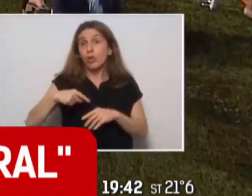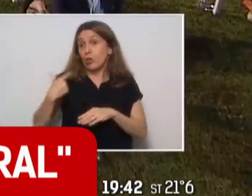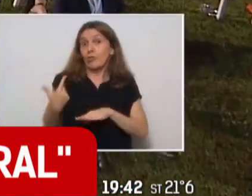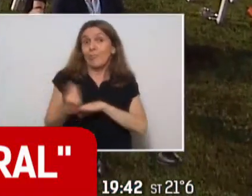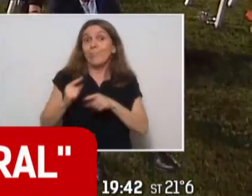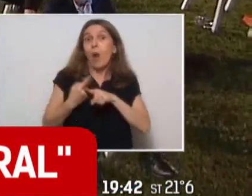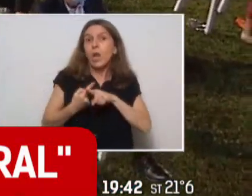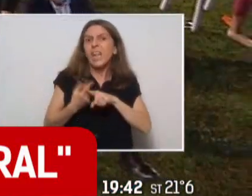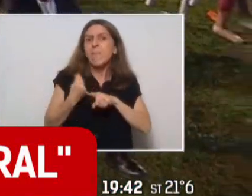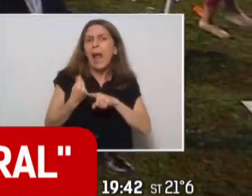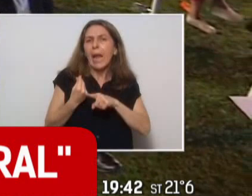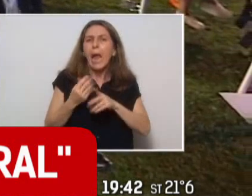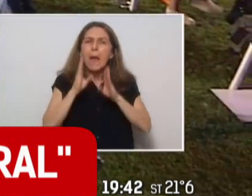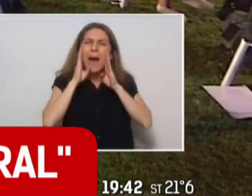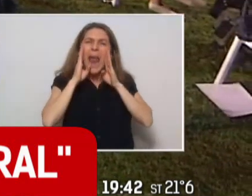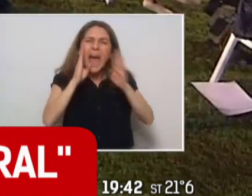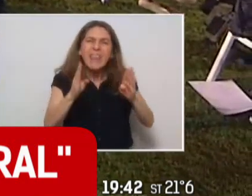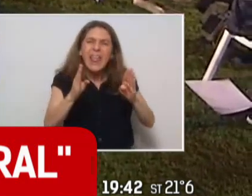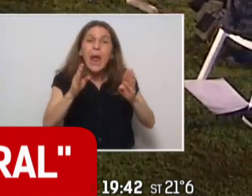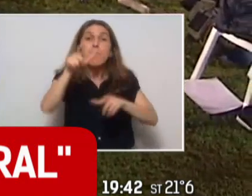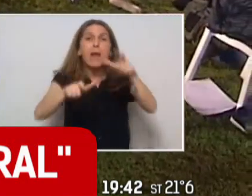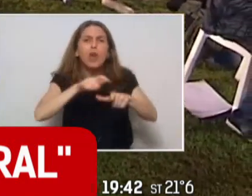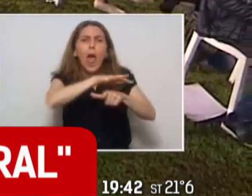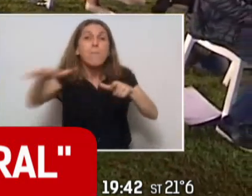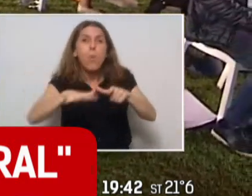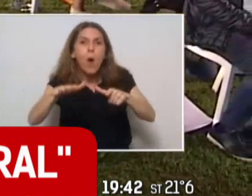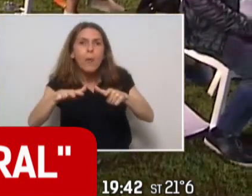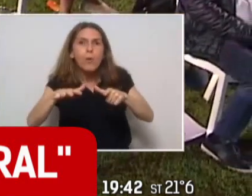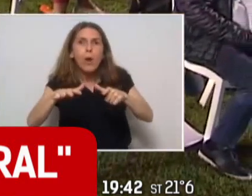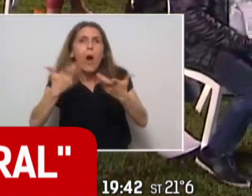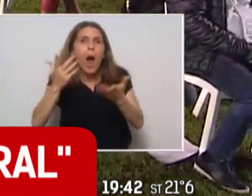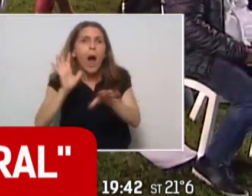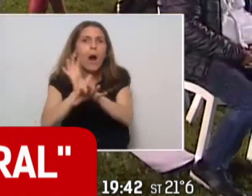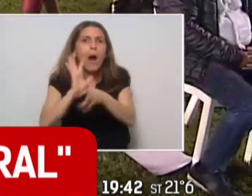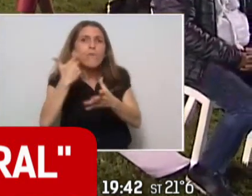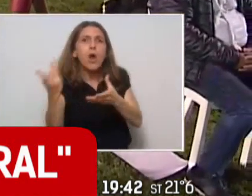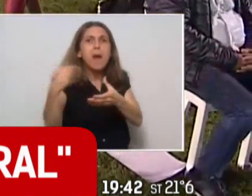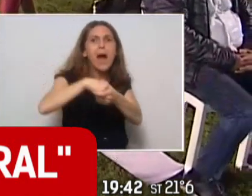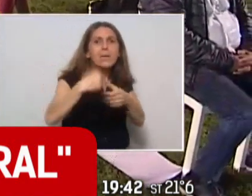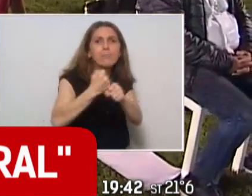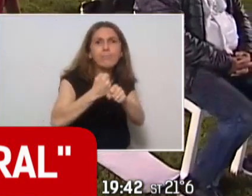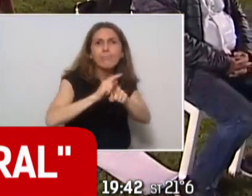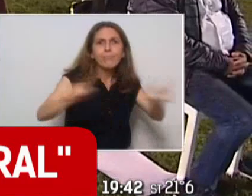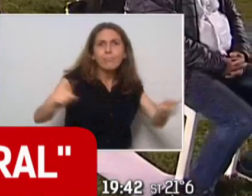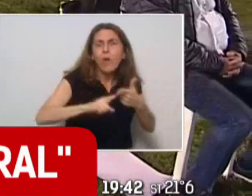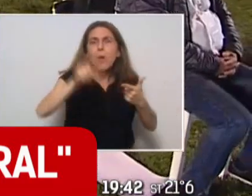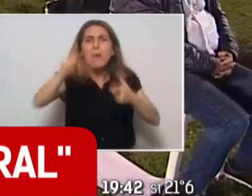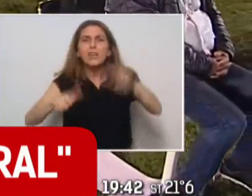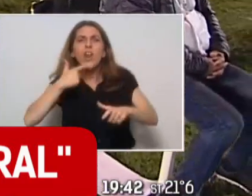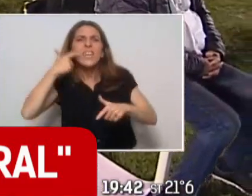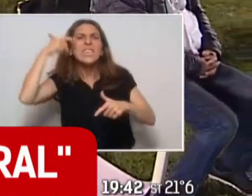para representar a los que no tenían voz, para representar a los